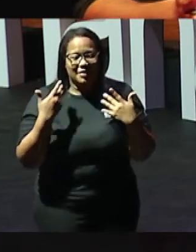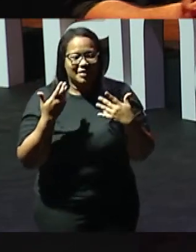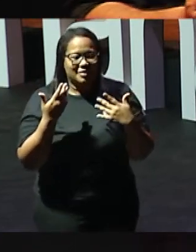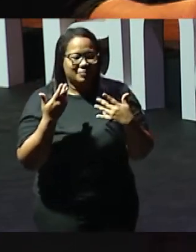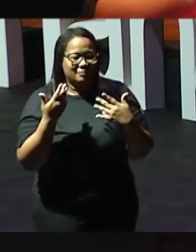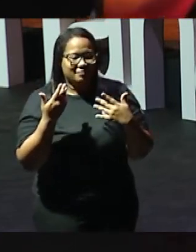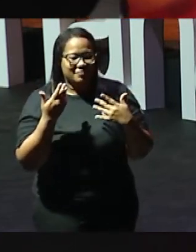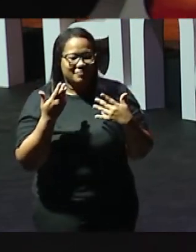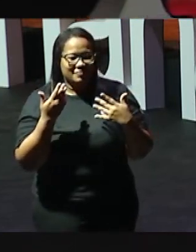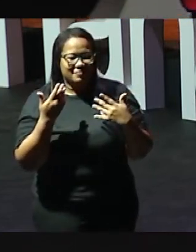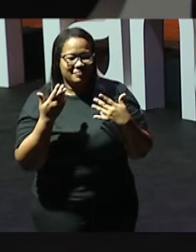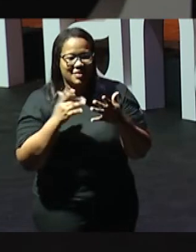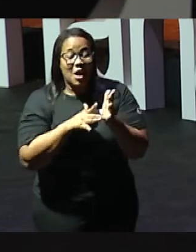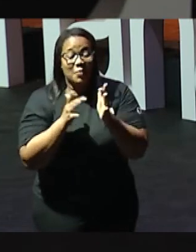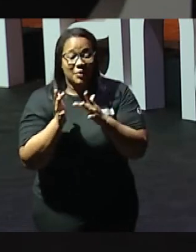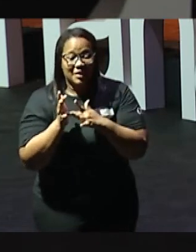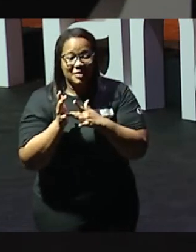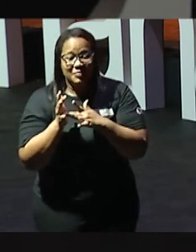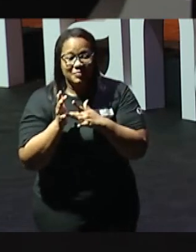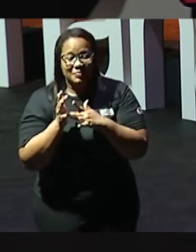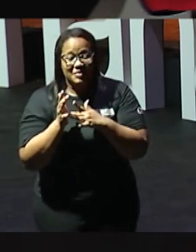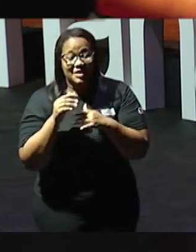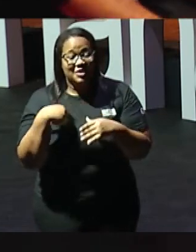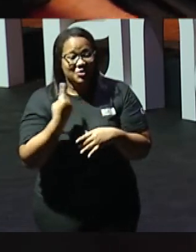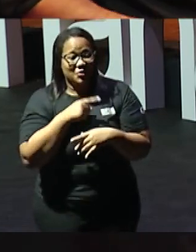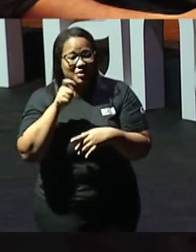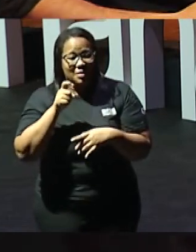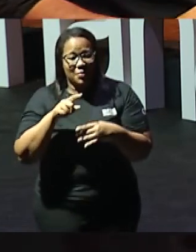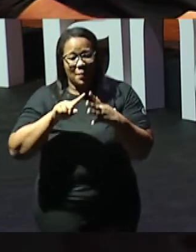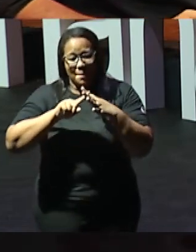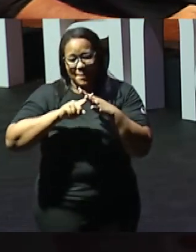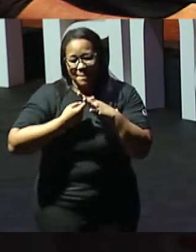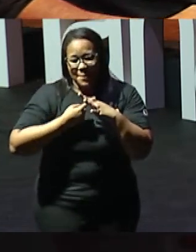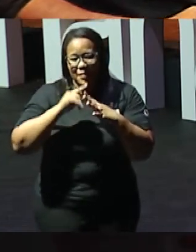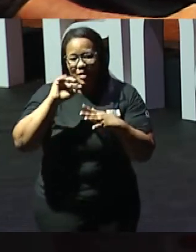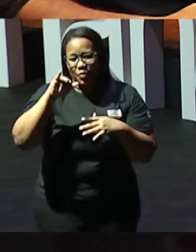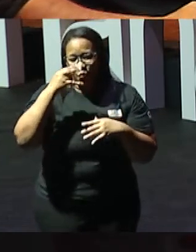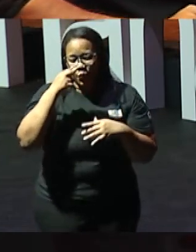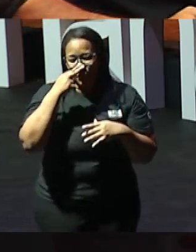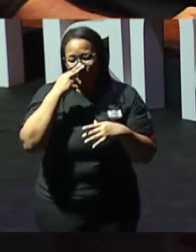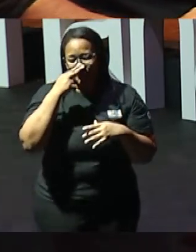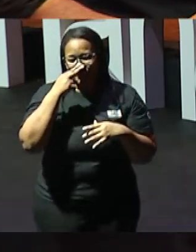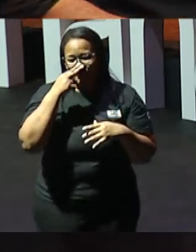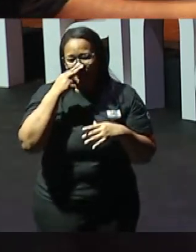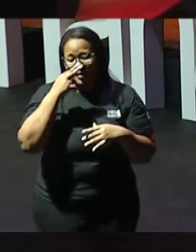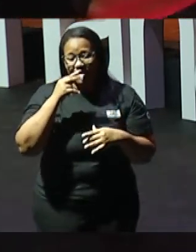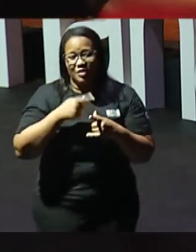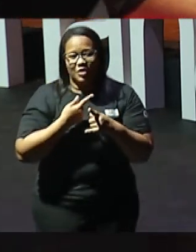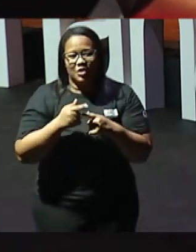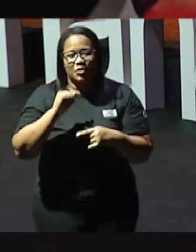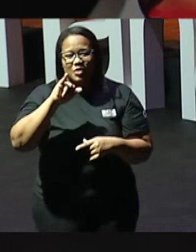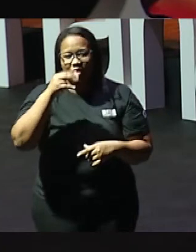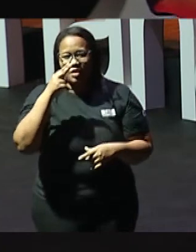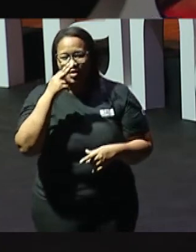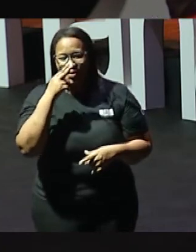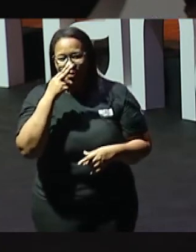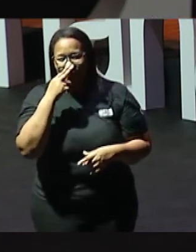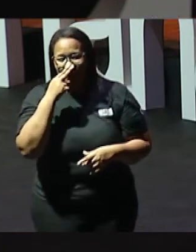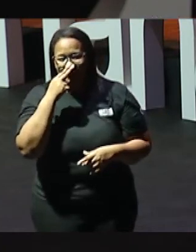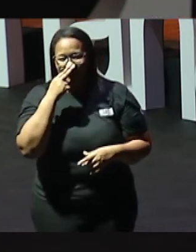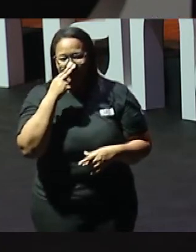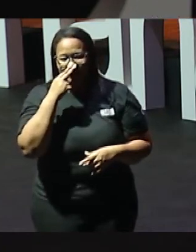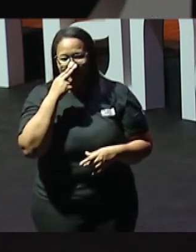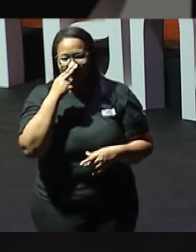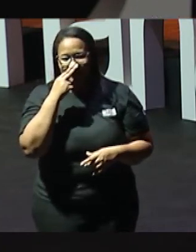yo digo bueno pues también si nos dicen que abril bueno también vamos tenemos ahí en junio el teatro está vacío